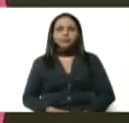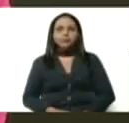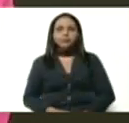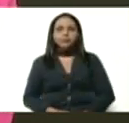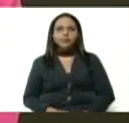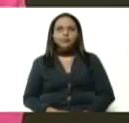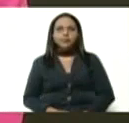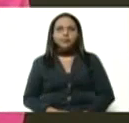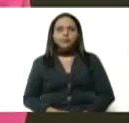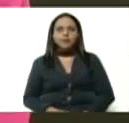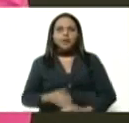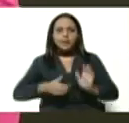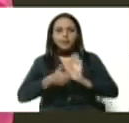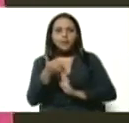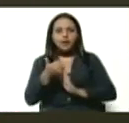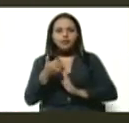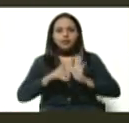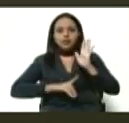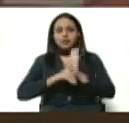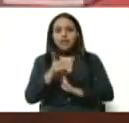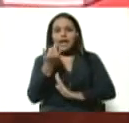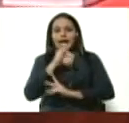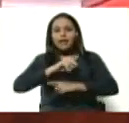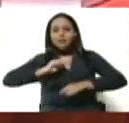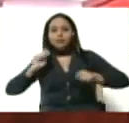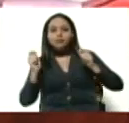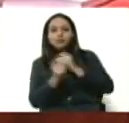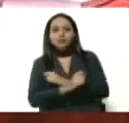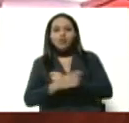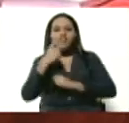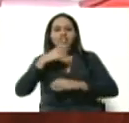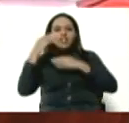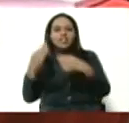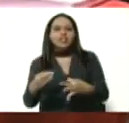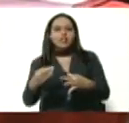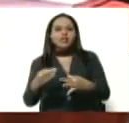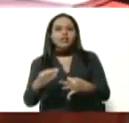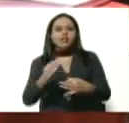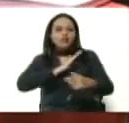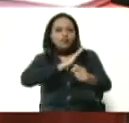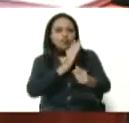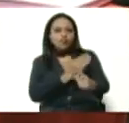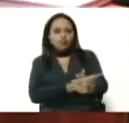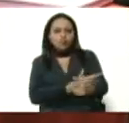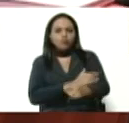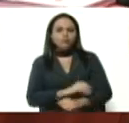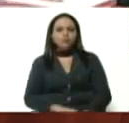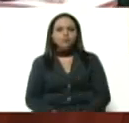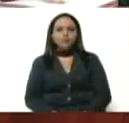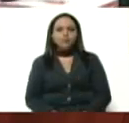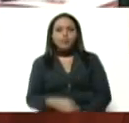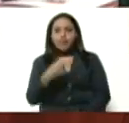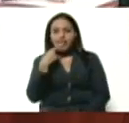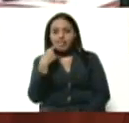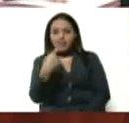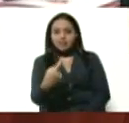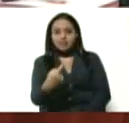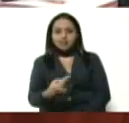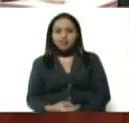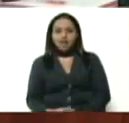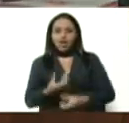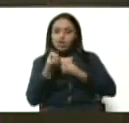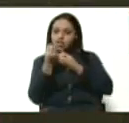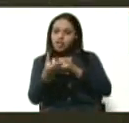pleno crecimiento, que la ha convertido en una verdadera potencia. Decía en uno de sus